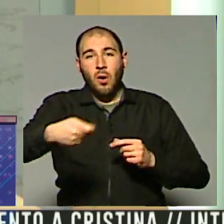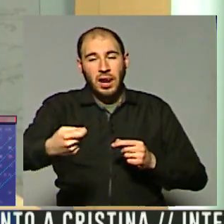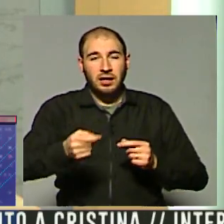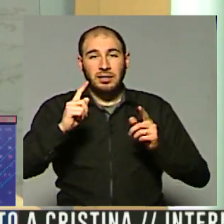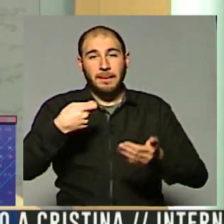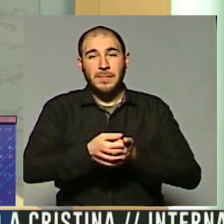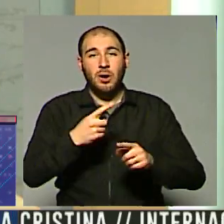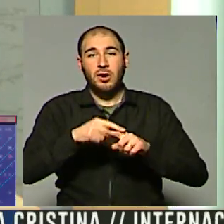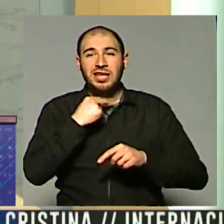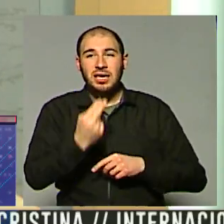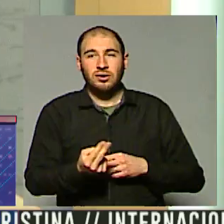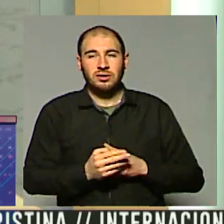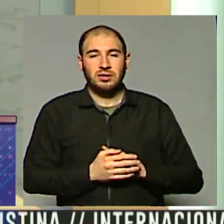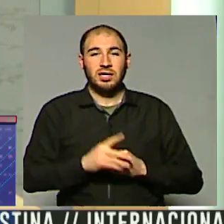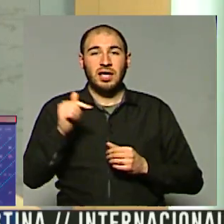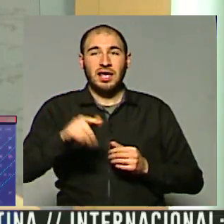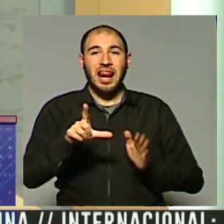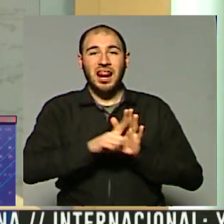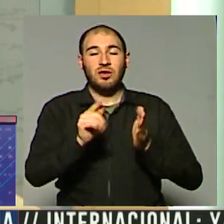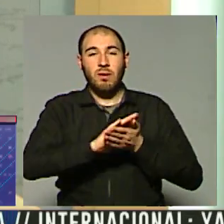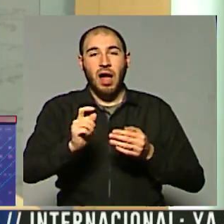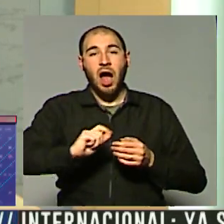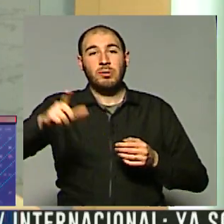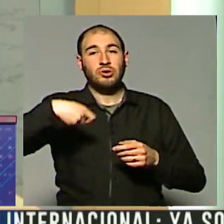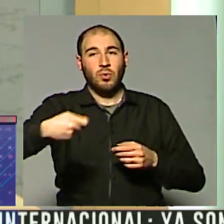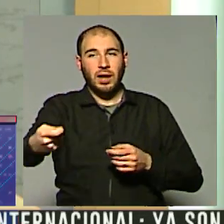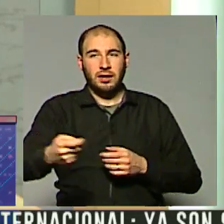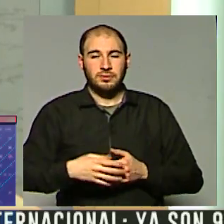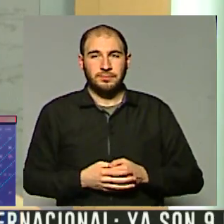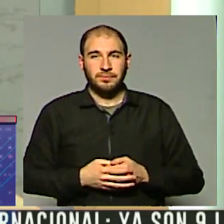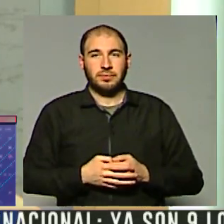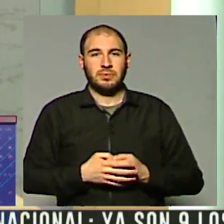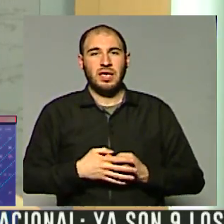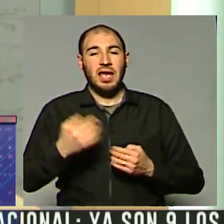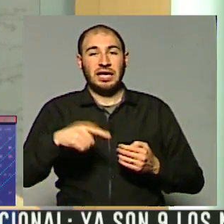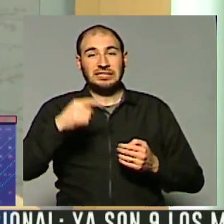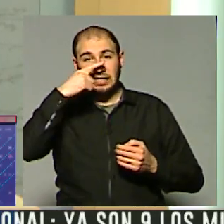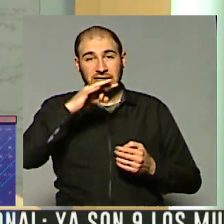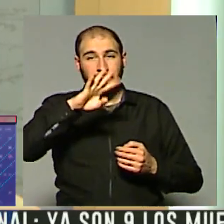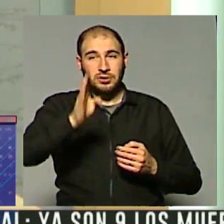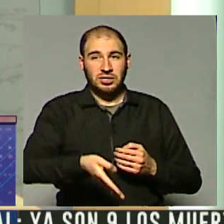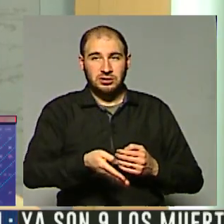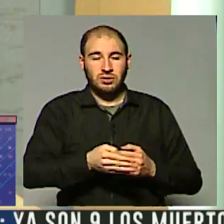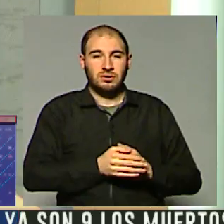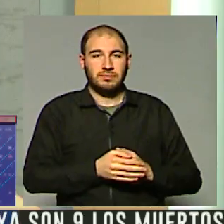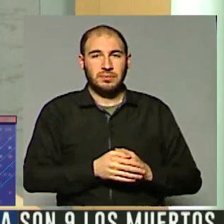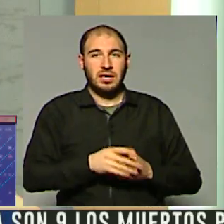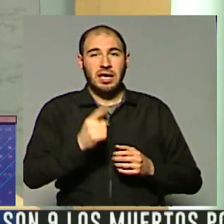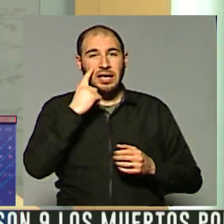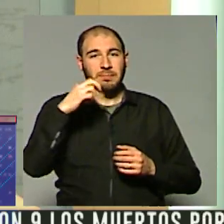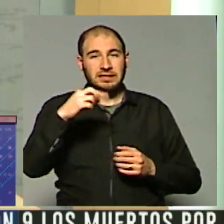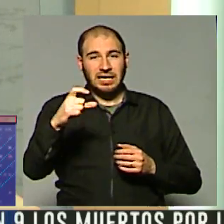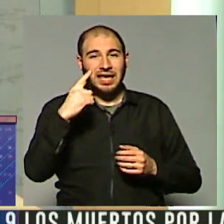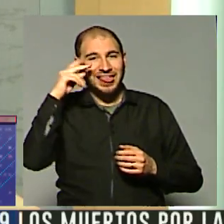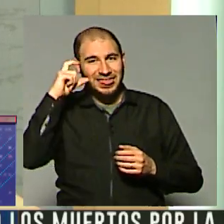en las asignaciones universales tienen que ver con la nueva ley de movilidad jubilatoria, que se basa en un 70% en lo que es el IPC del